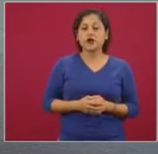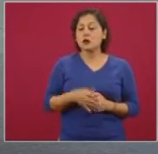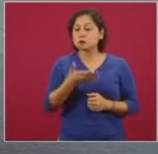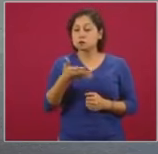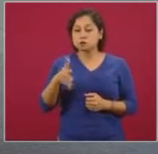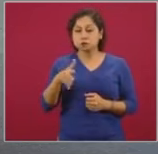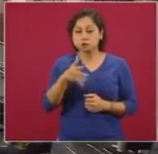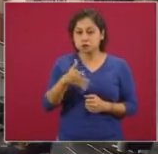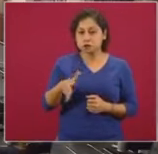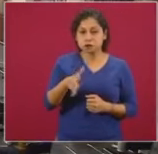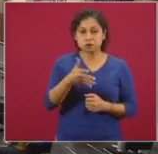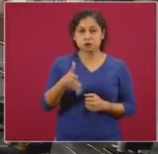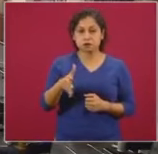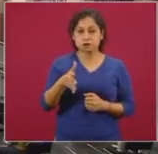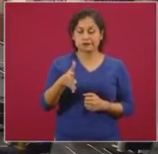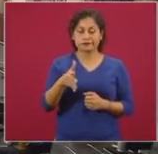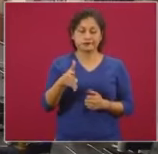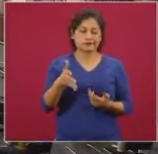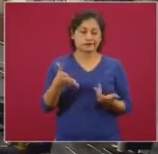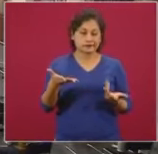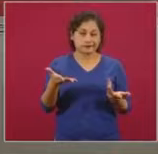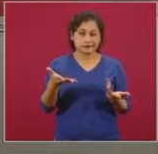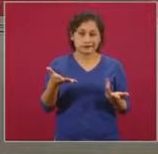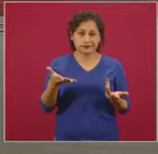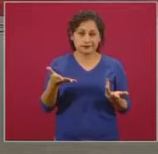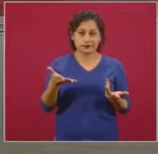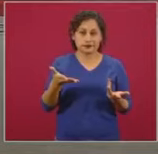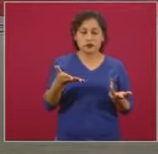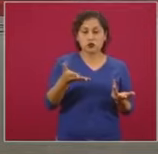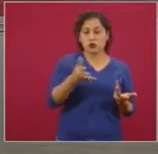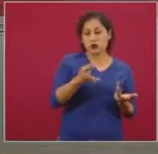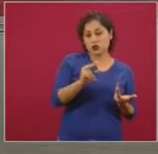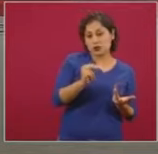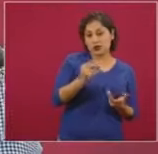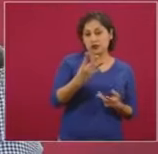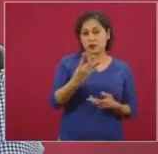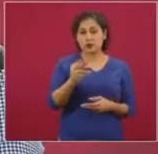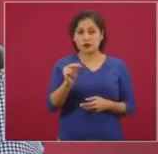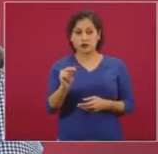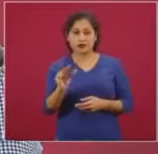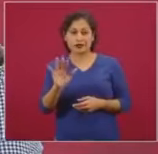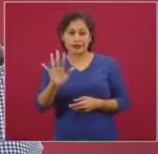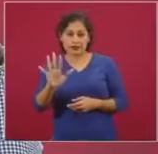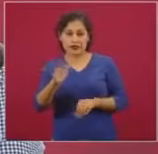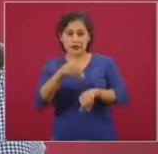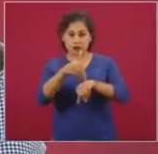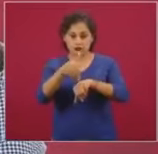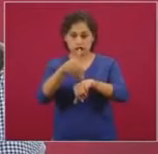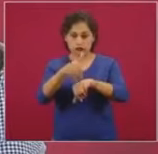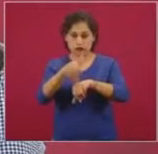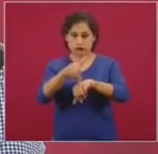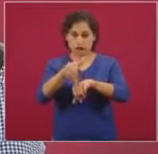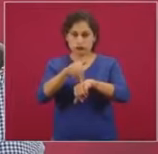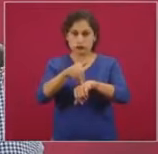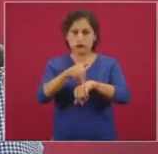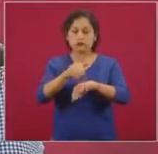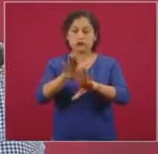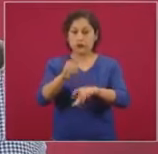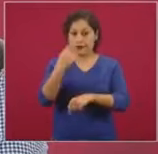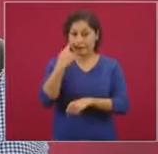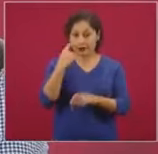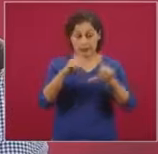Aproximadamente estamos hablando de un diferencial que va de un 84-85 en número, recordando que la diferencia